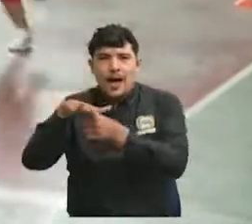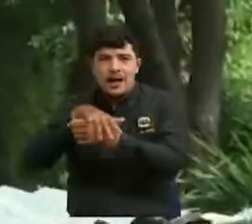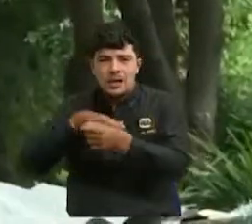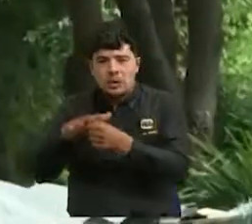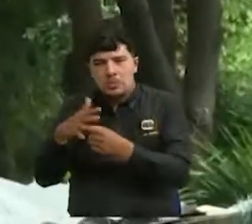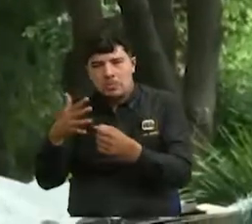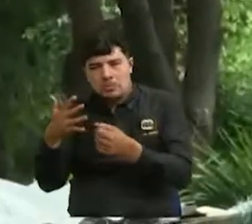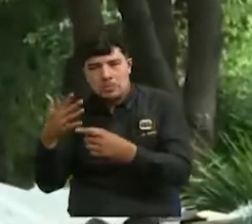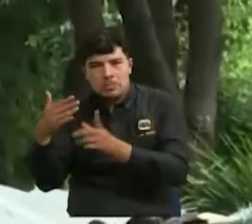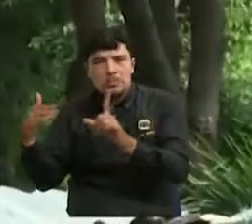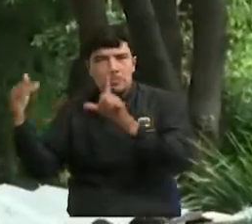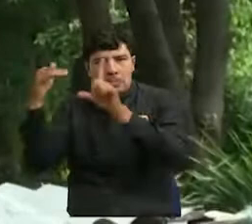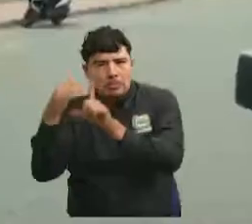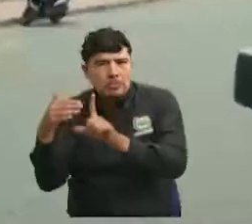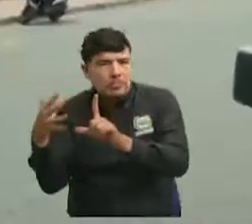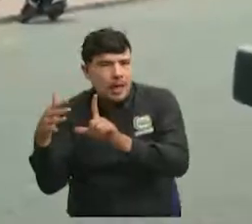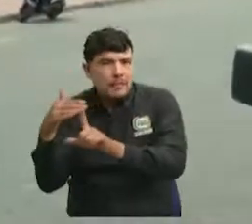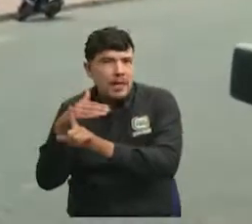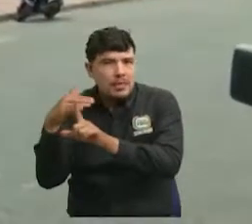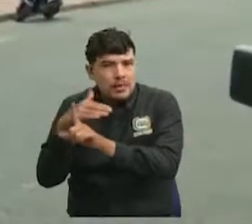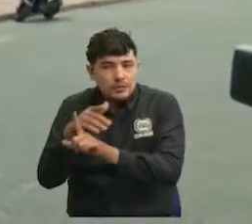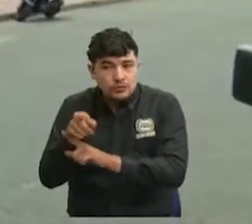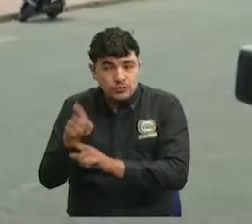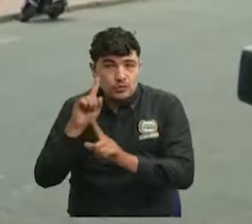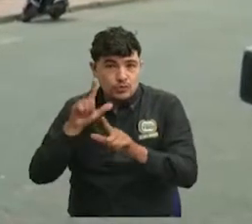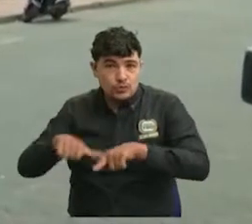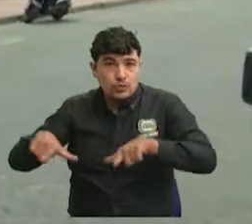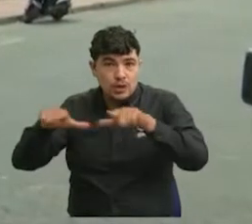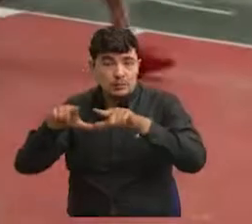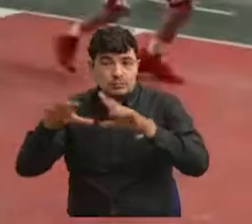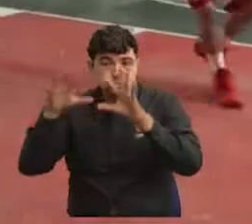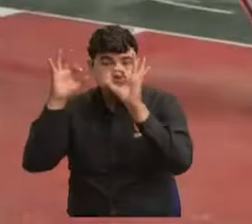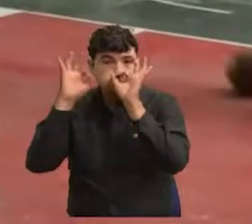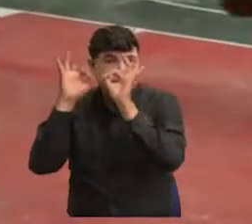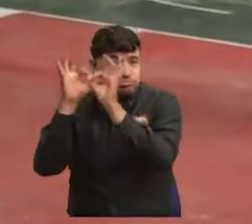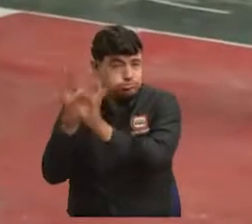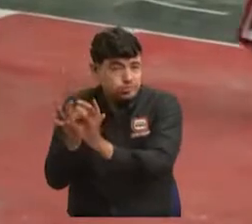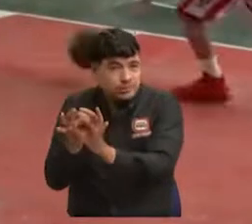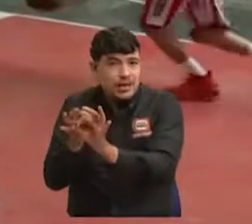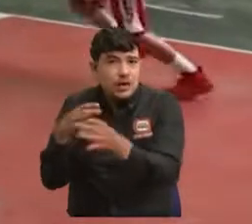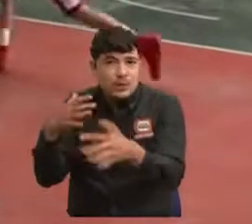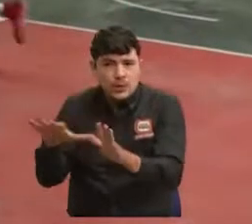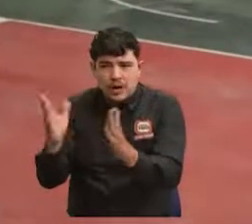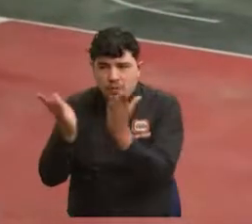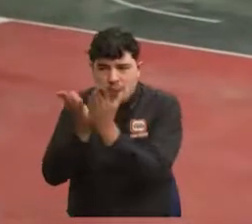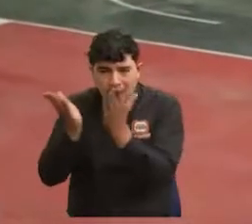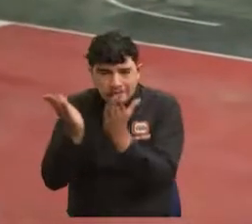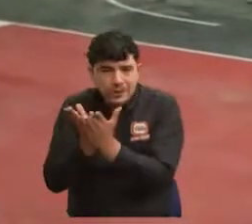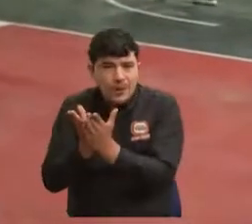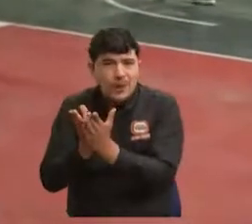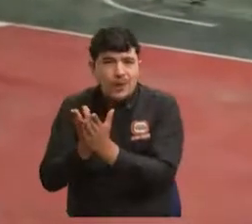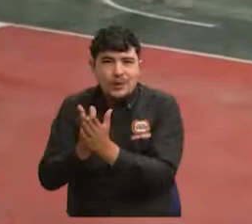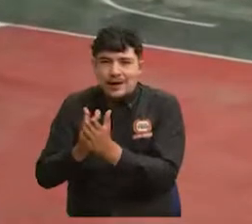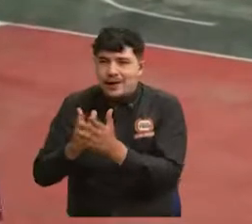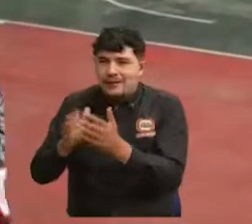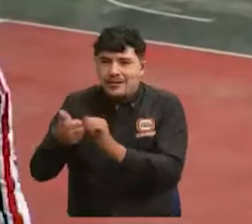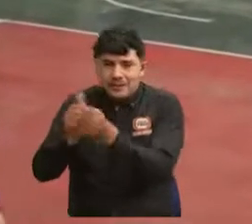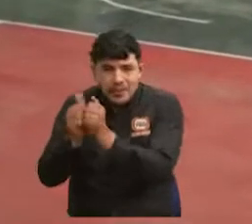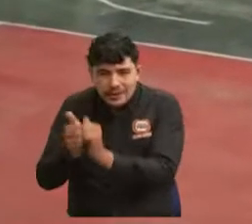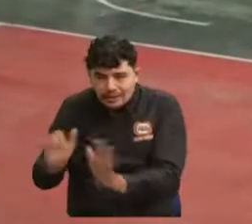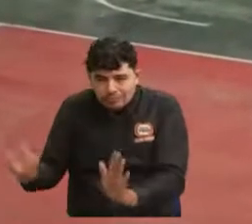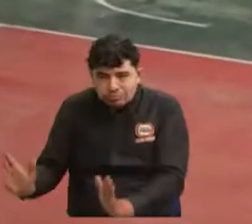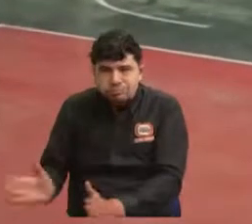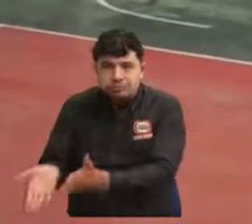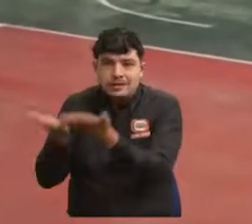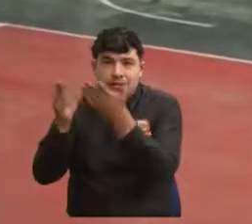deporte, la religión y la educación, pues cuenta con alrededor de 4 instituciones educativas que han sido fundamentales para el crecimiento de los